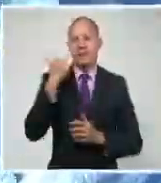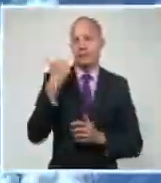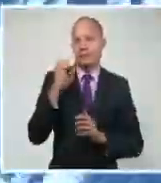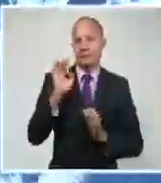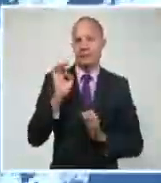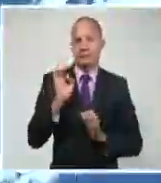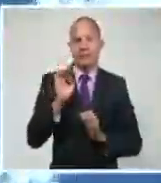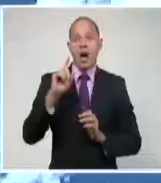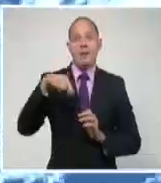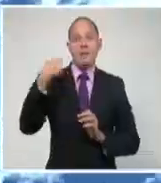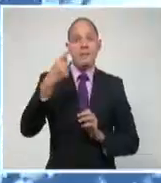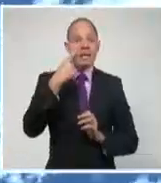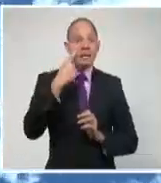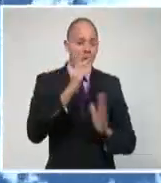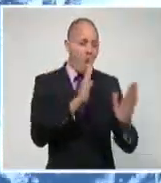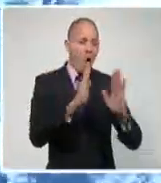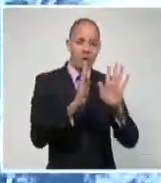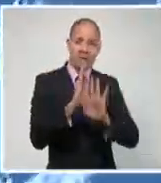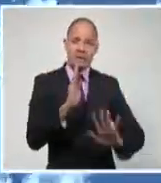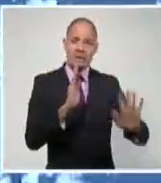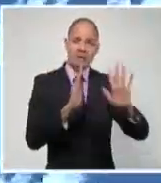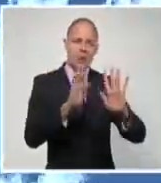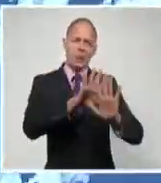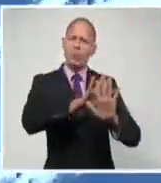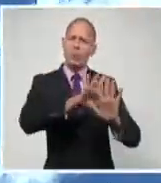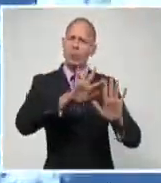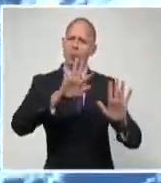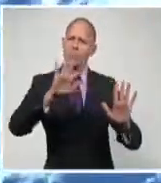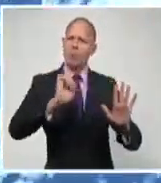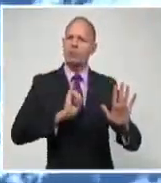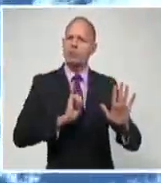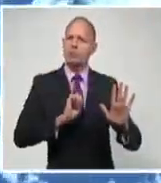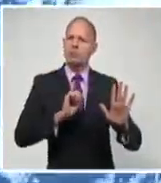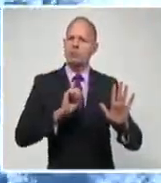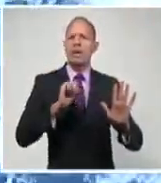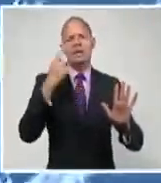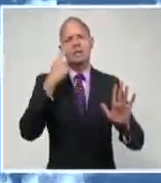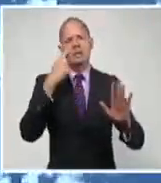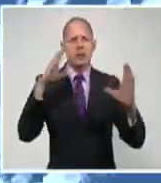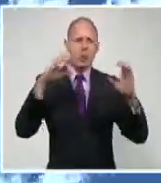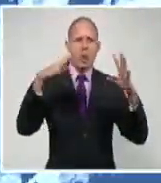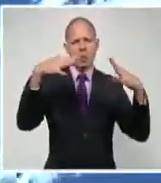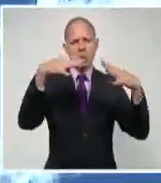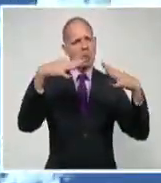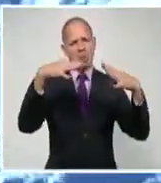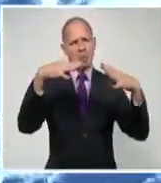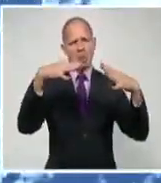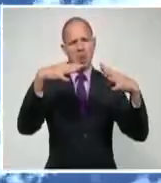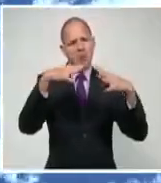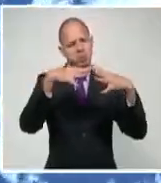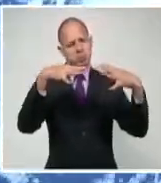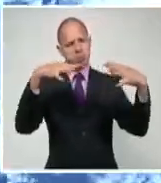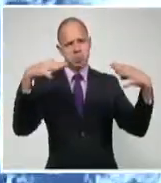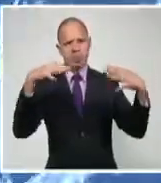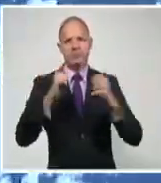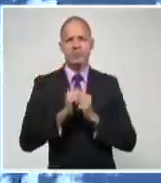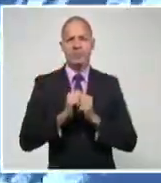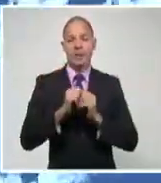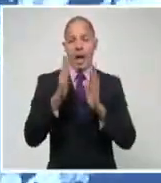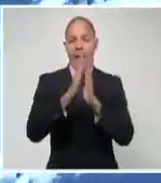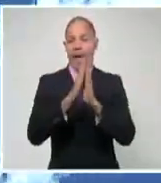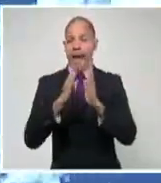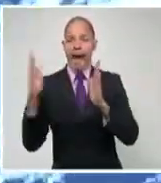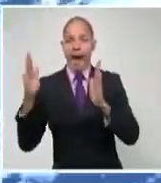en el oriente de nuestro territorio predomina poca nubosidad, cielos parcialmente nublados, y también aquí abundante nubosidad